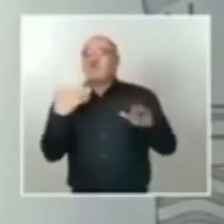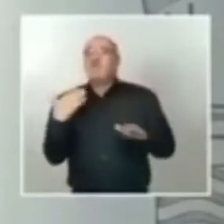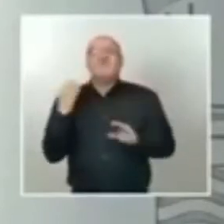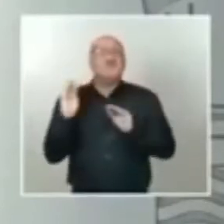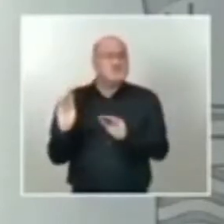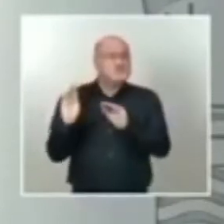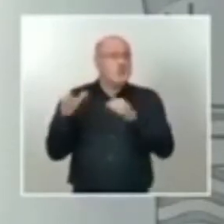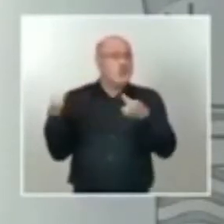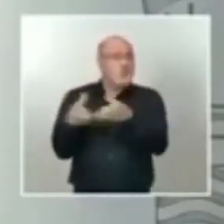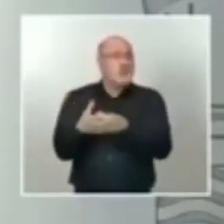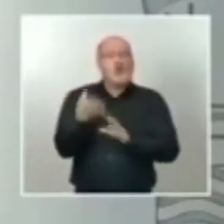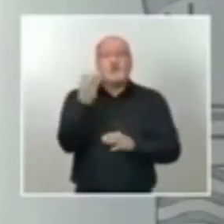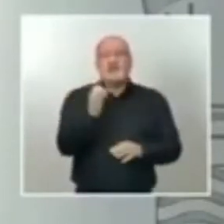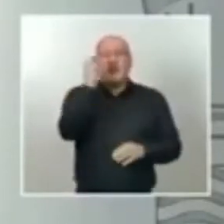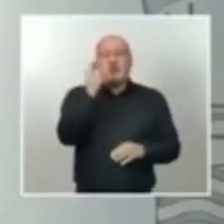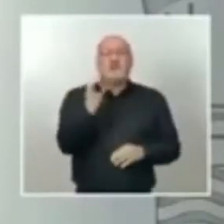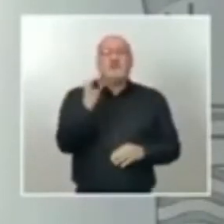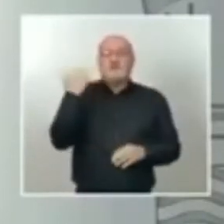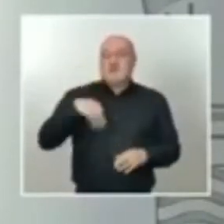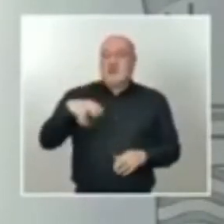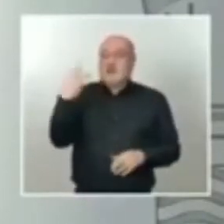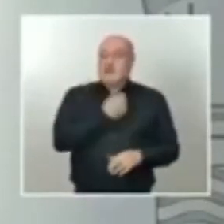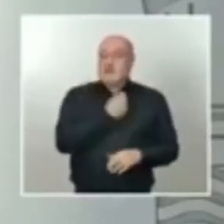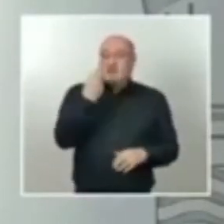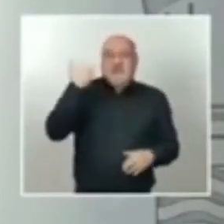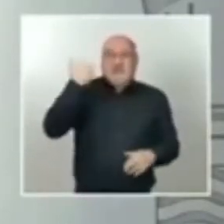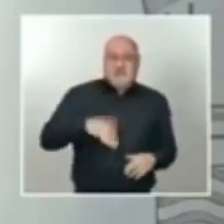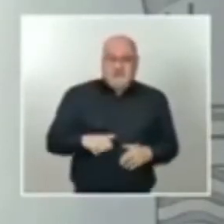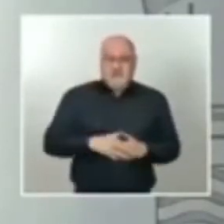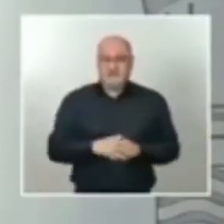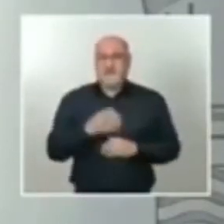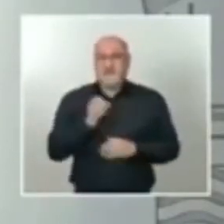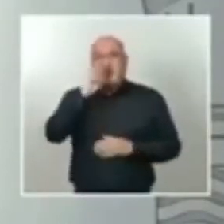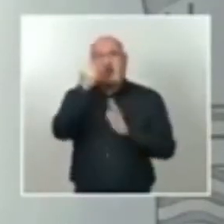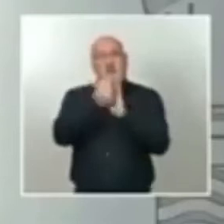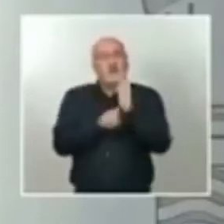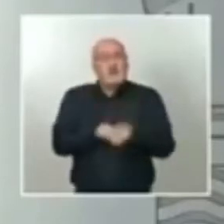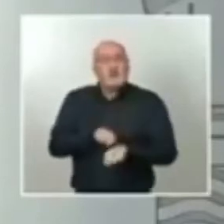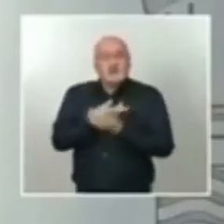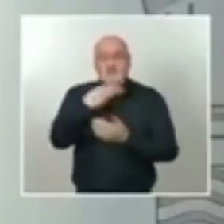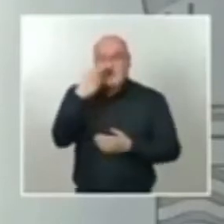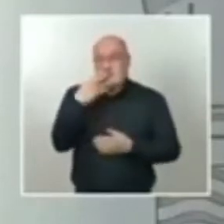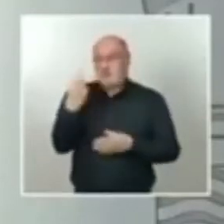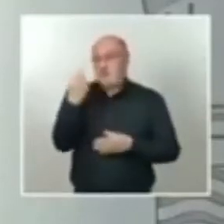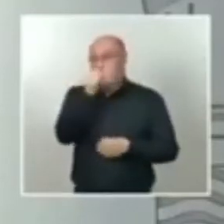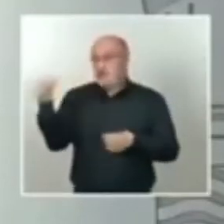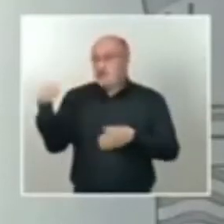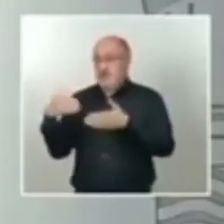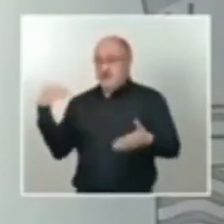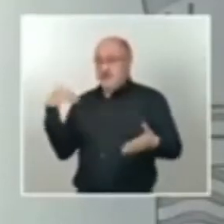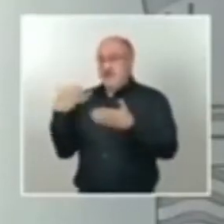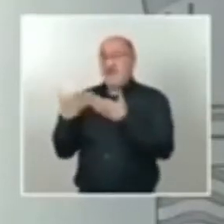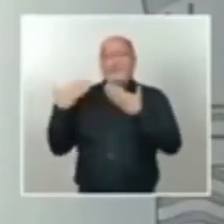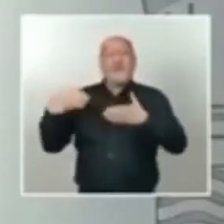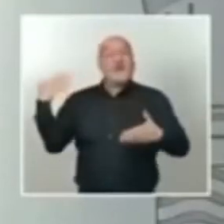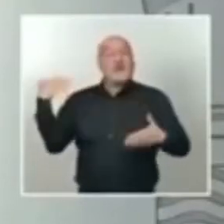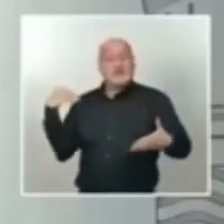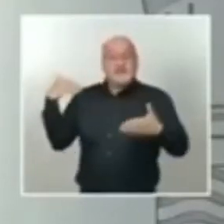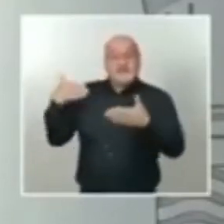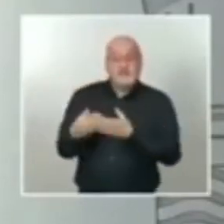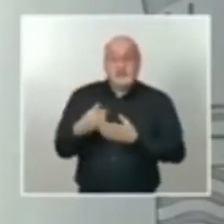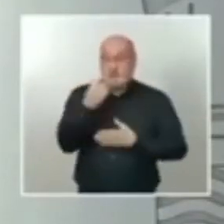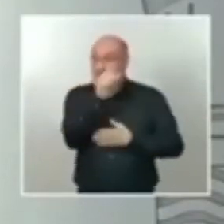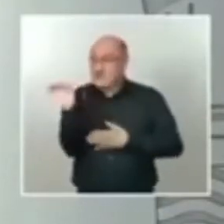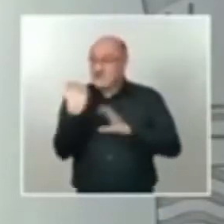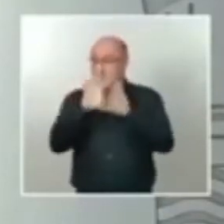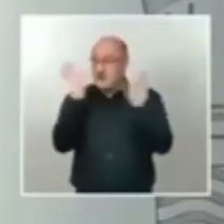menos una dosis. Y un último dato para compartir de interés. De la última semana, es decir, del pasado miércoles hasta hoy, se han administrado